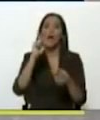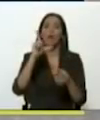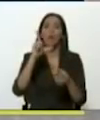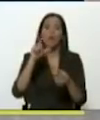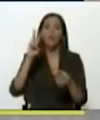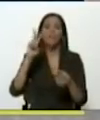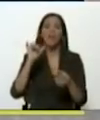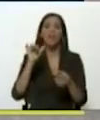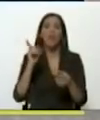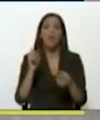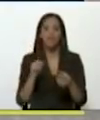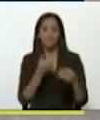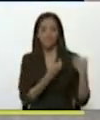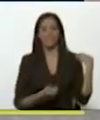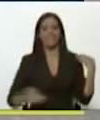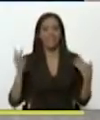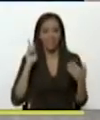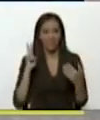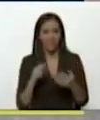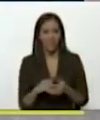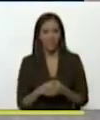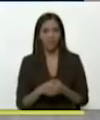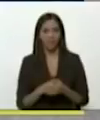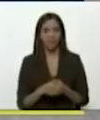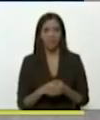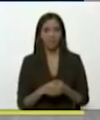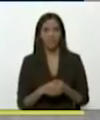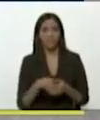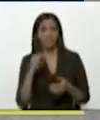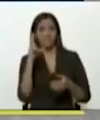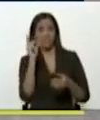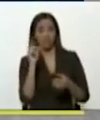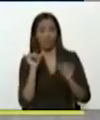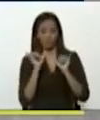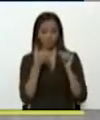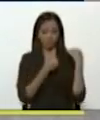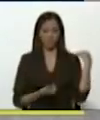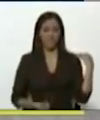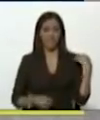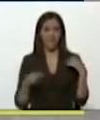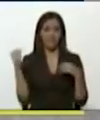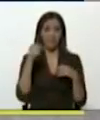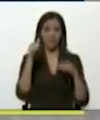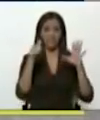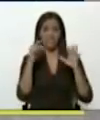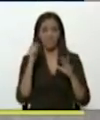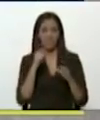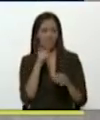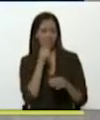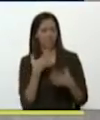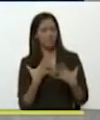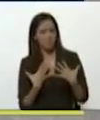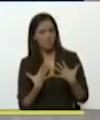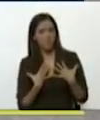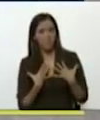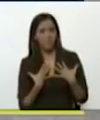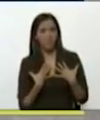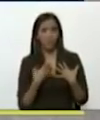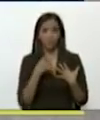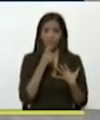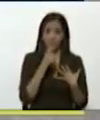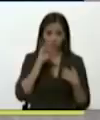de Venezuela. Segundo autoproclamado en menos de 6 meses. Me pregunto yo, ¿le preguntaron a Guaidó?